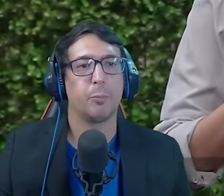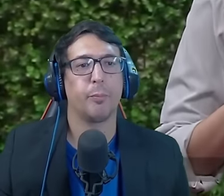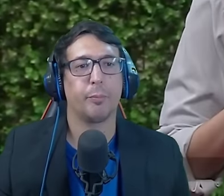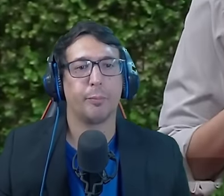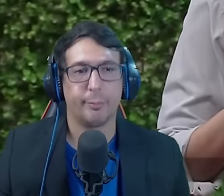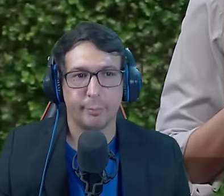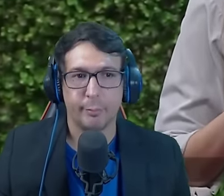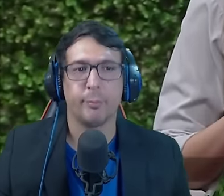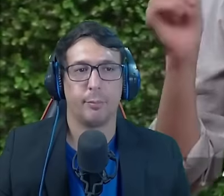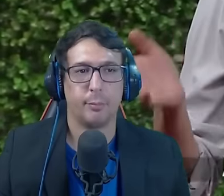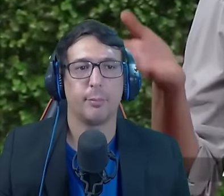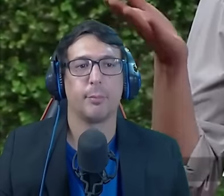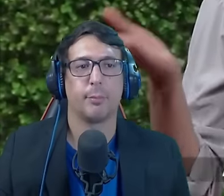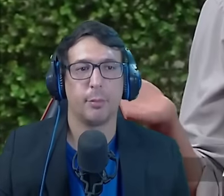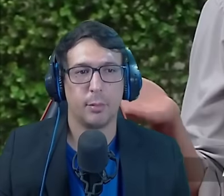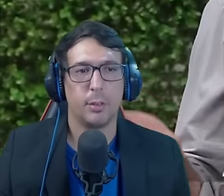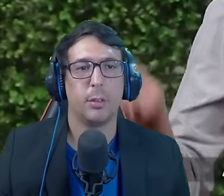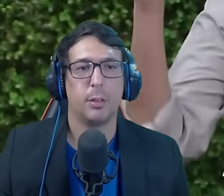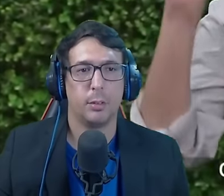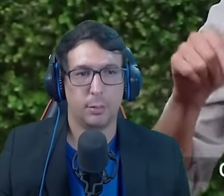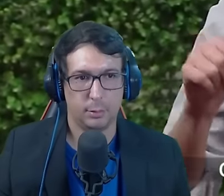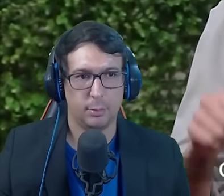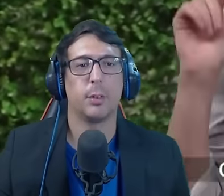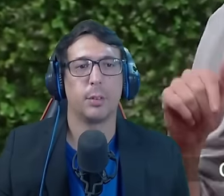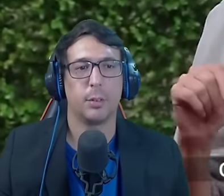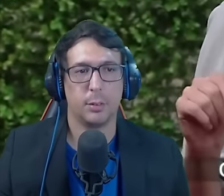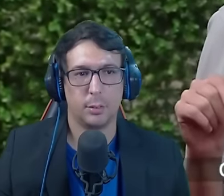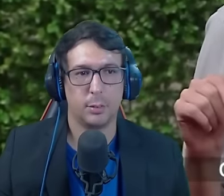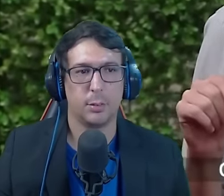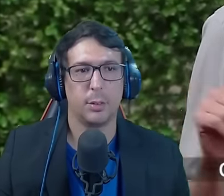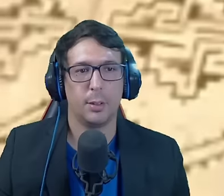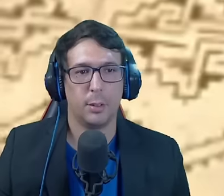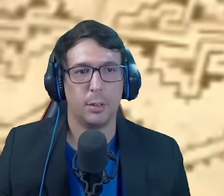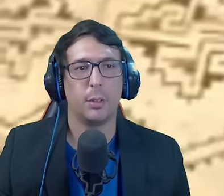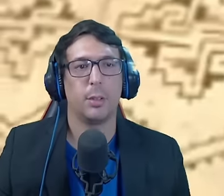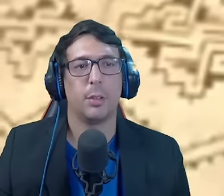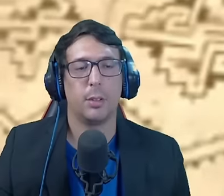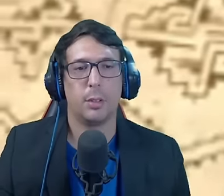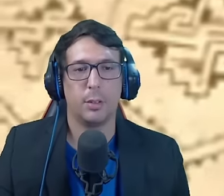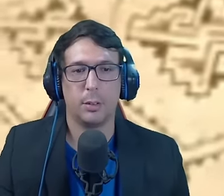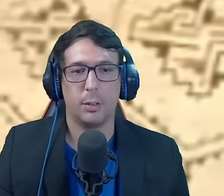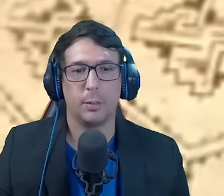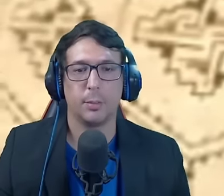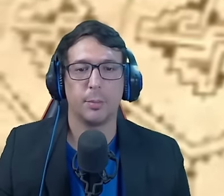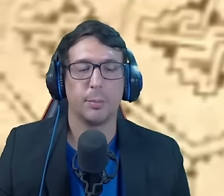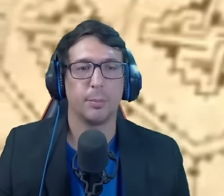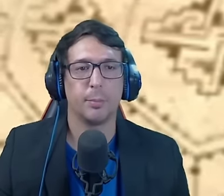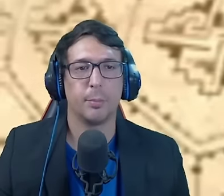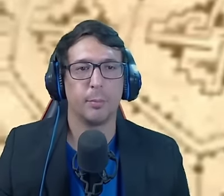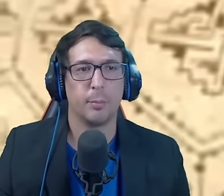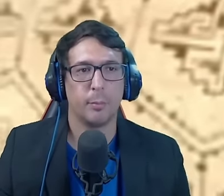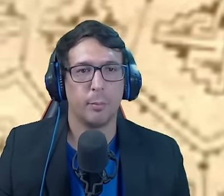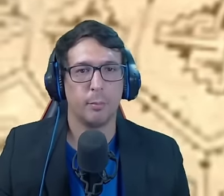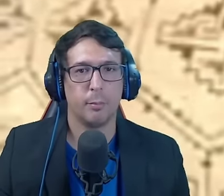de la cultura de los españoles a los pueblos originarios que vivían en nuestro país. A la llegada de los españoles a los territorios